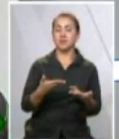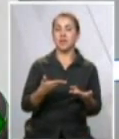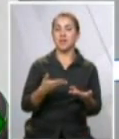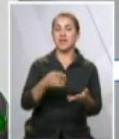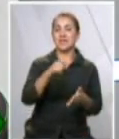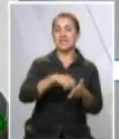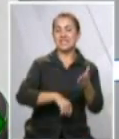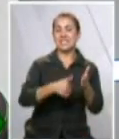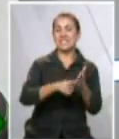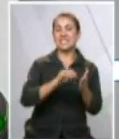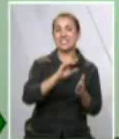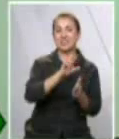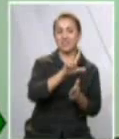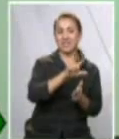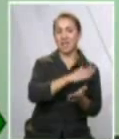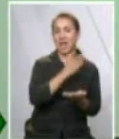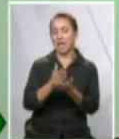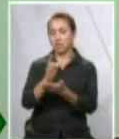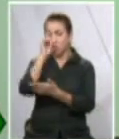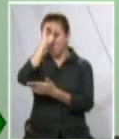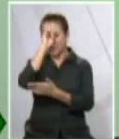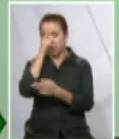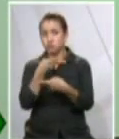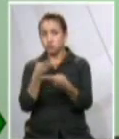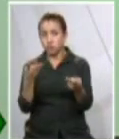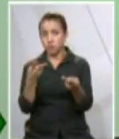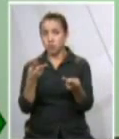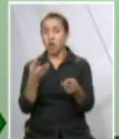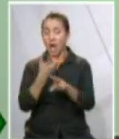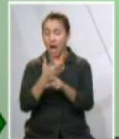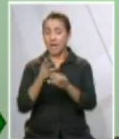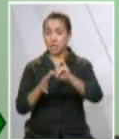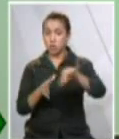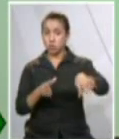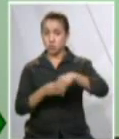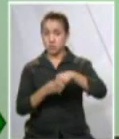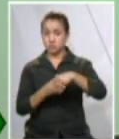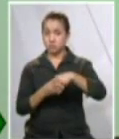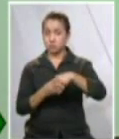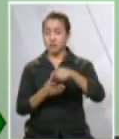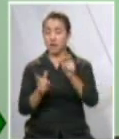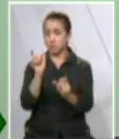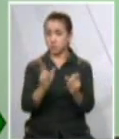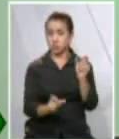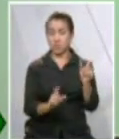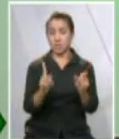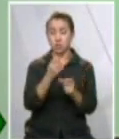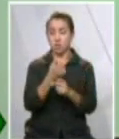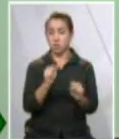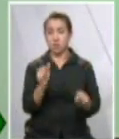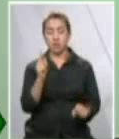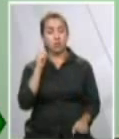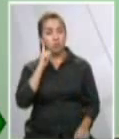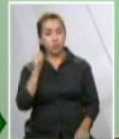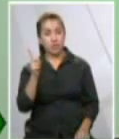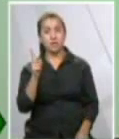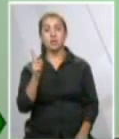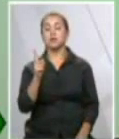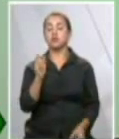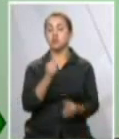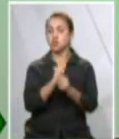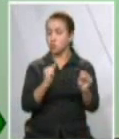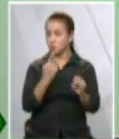registro civil, invento, hasta un hospital público, van a ser inclusivos para las personas, no sé, que no pueden oír, los que no pueden